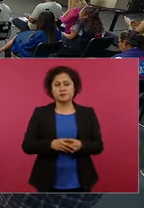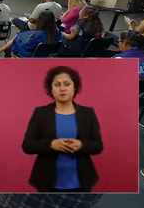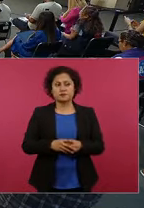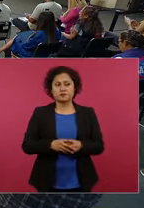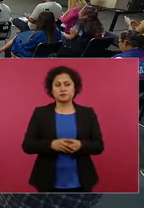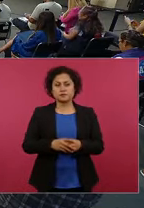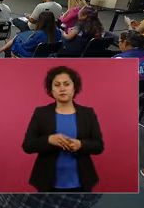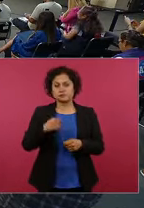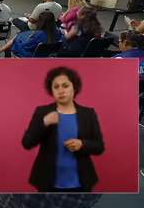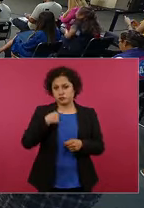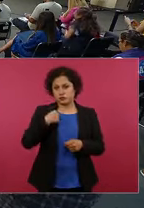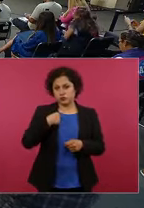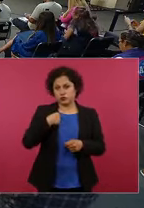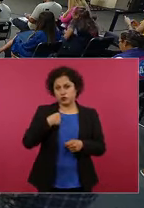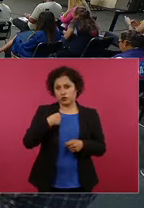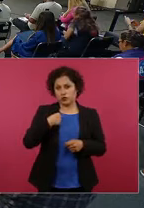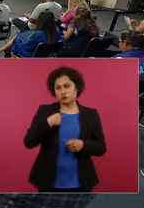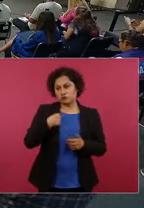defenderme,